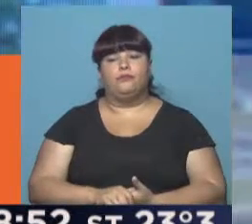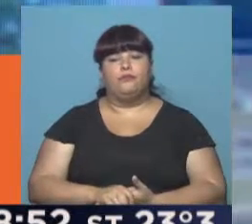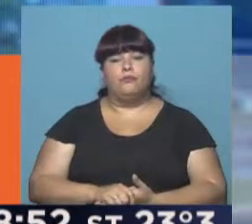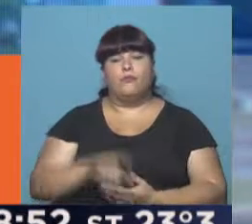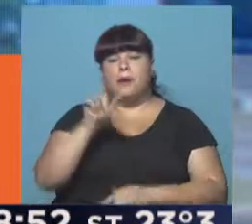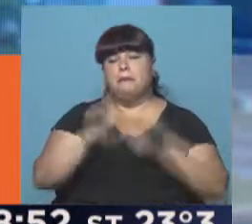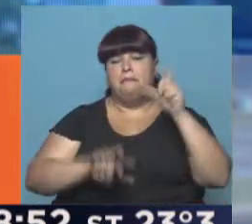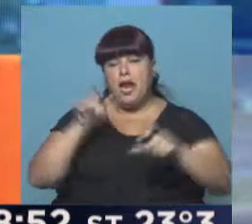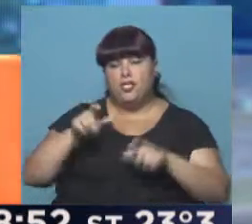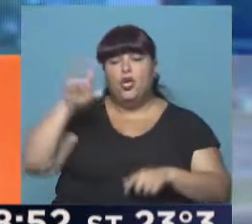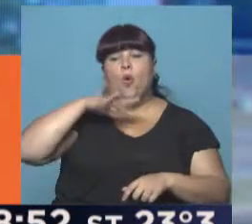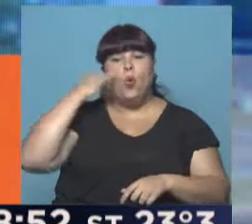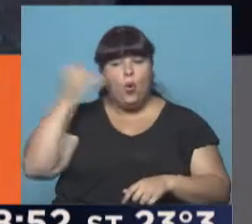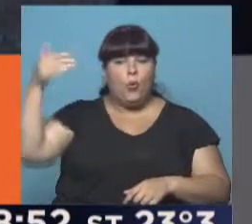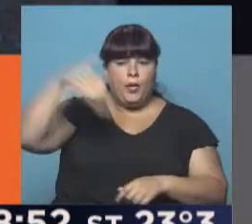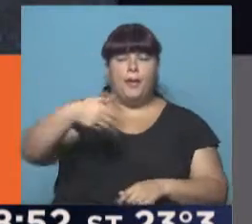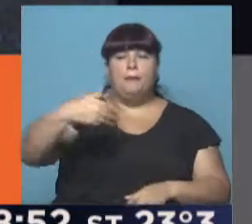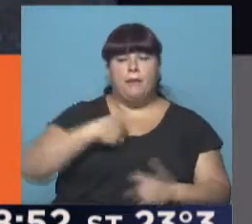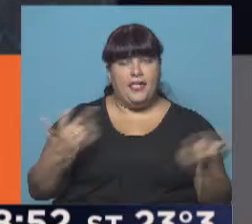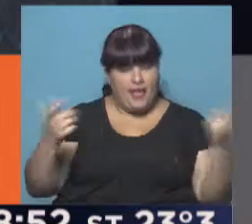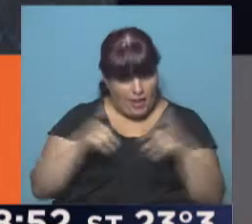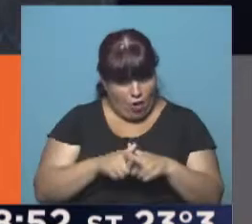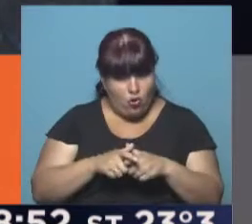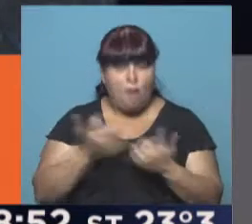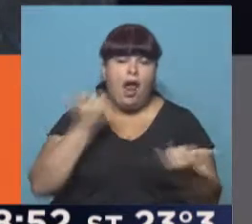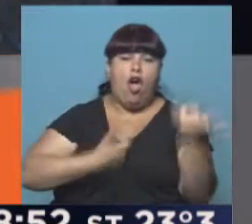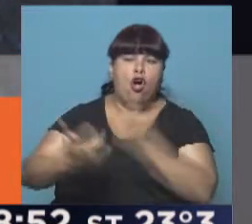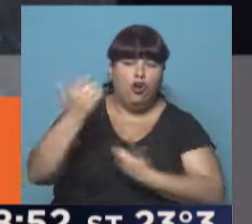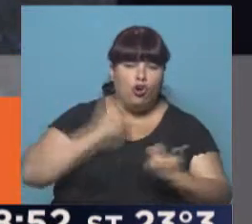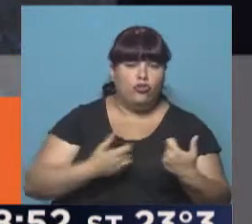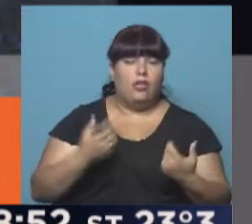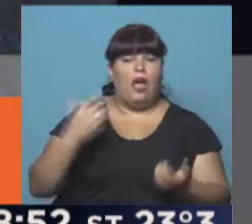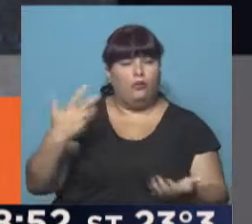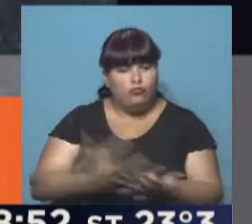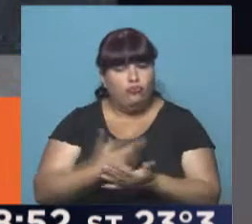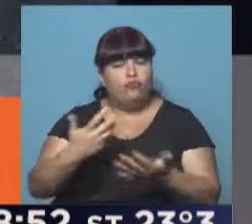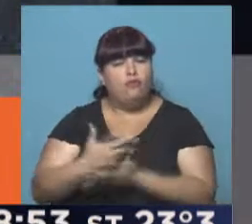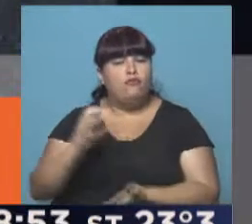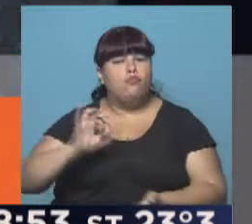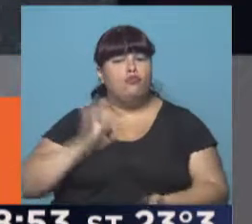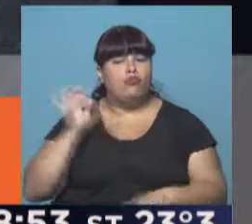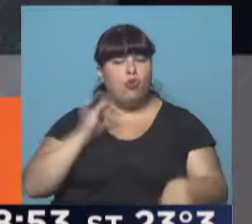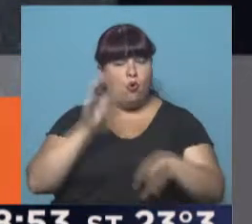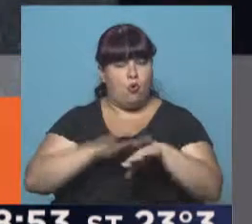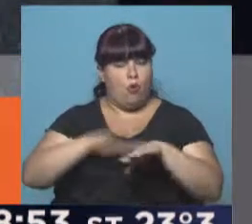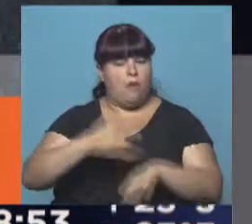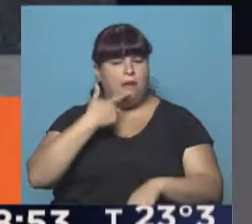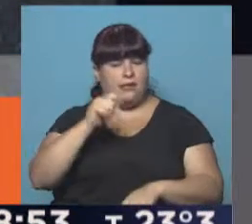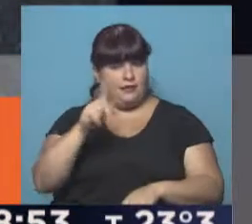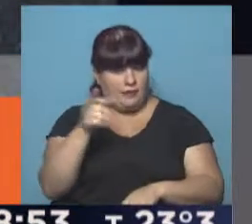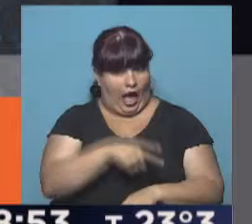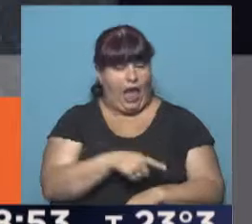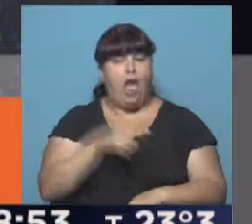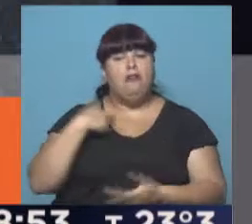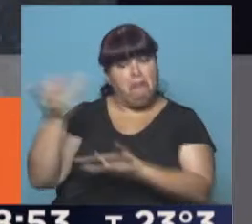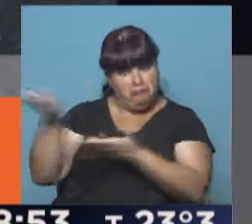personas que vinieron de jujuy y nos pidieron reunirse para contarnos lo que habían vivido durante muchos años con milagro salá no